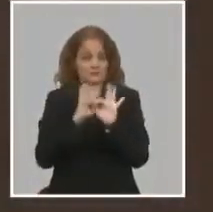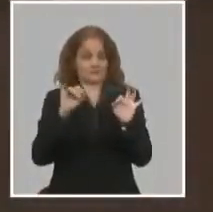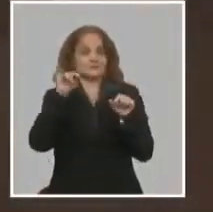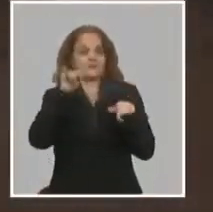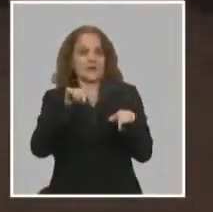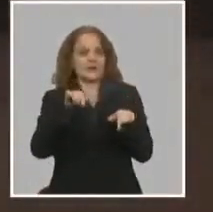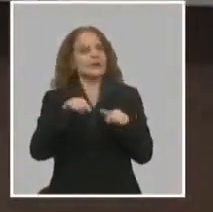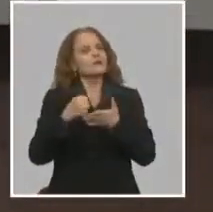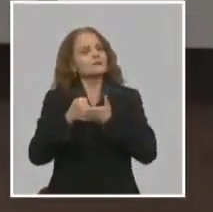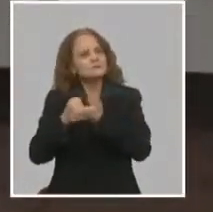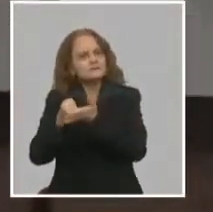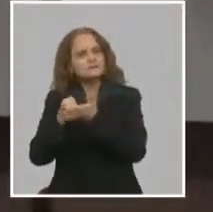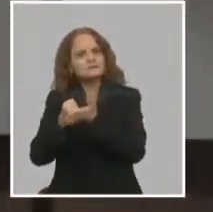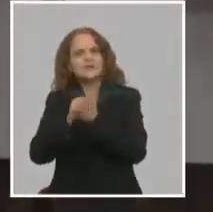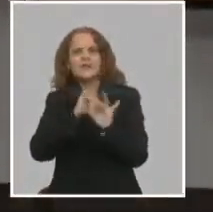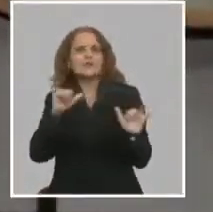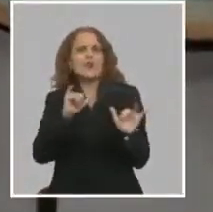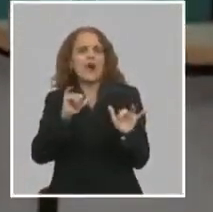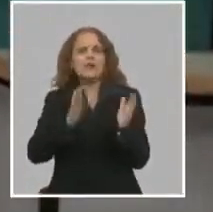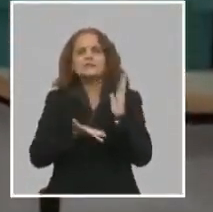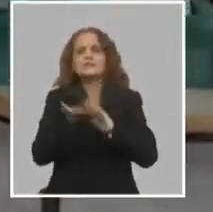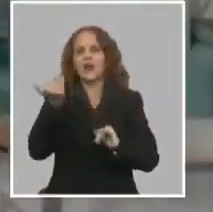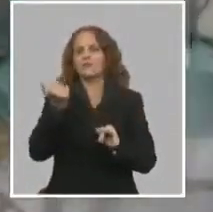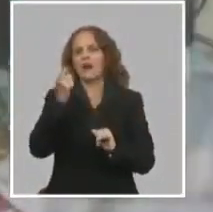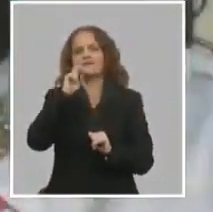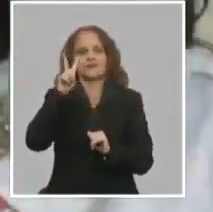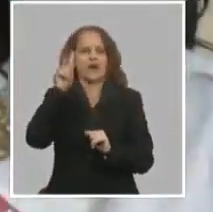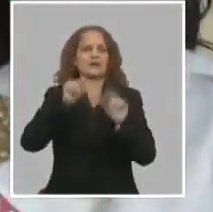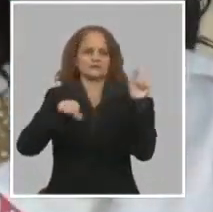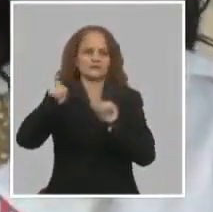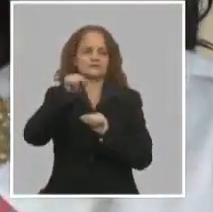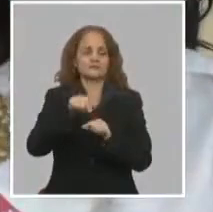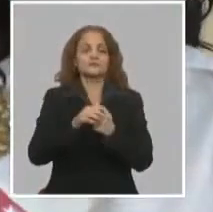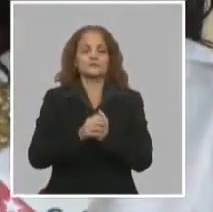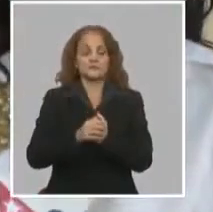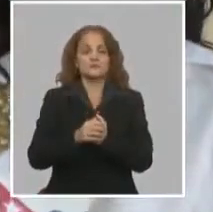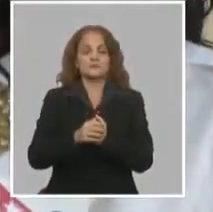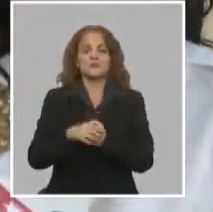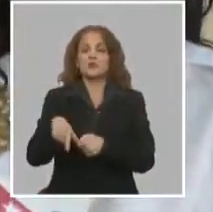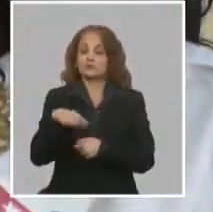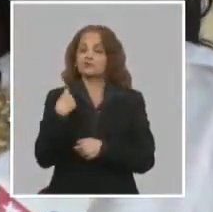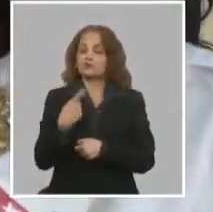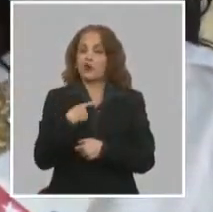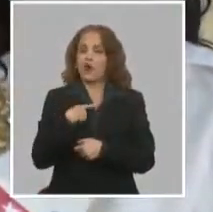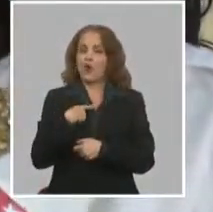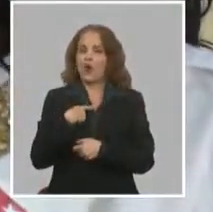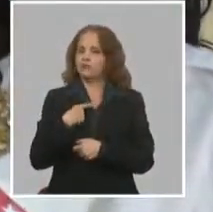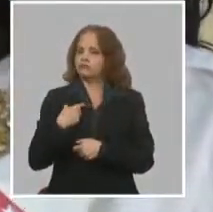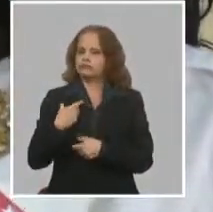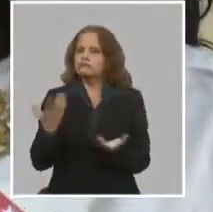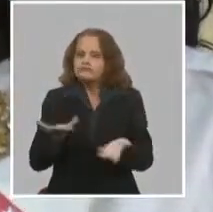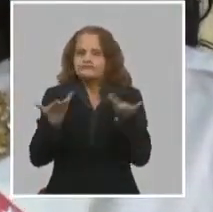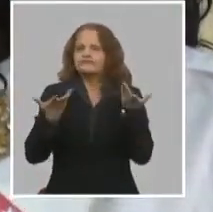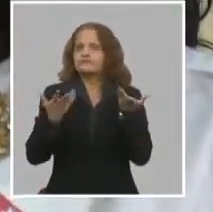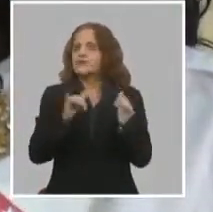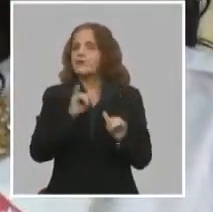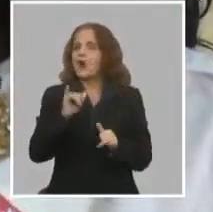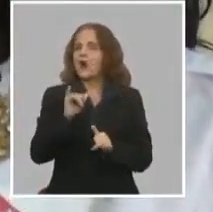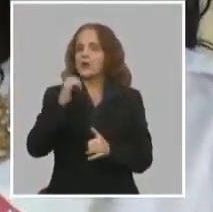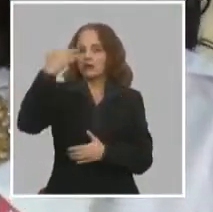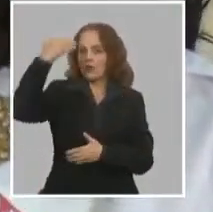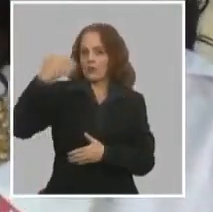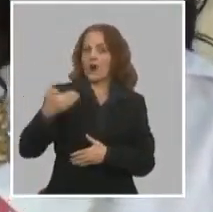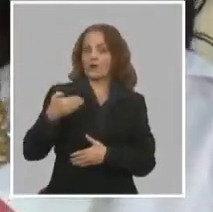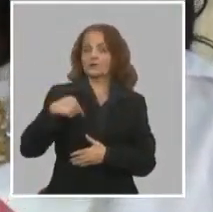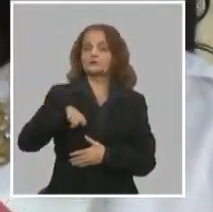a salvar el dolor ajeno, arriesgando su propia vida. Decir mucho como ser humano, ya que estuve enfrentándome todo el tiempo